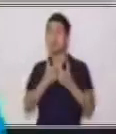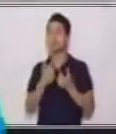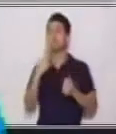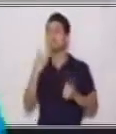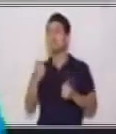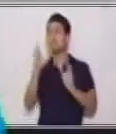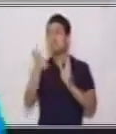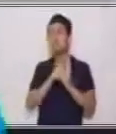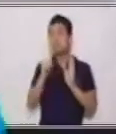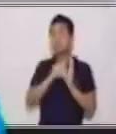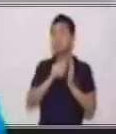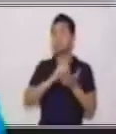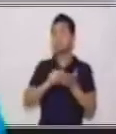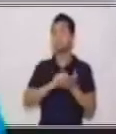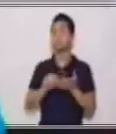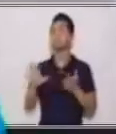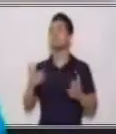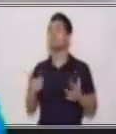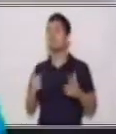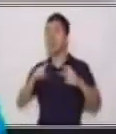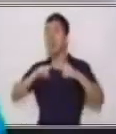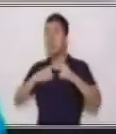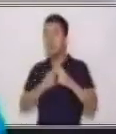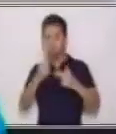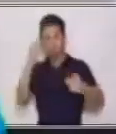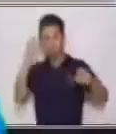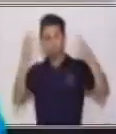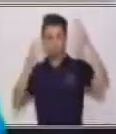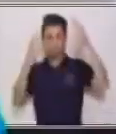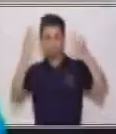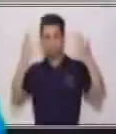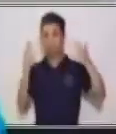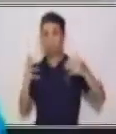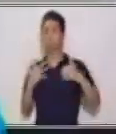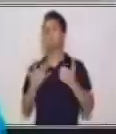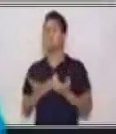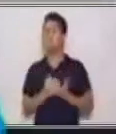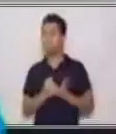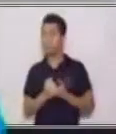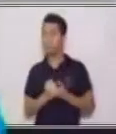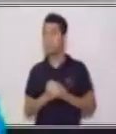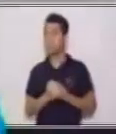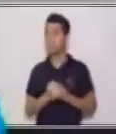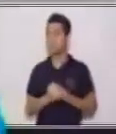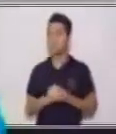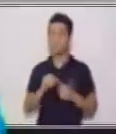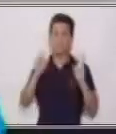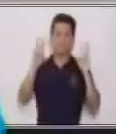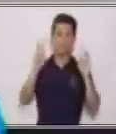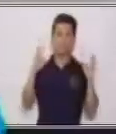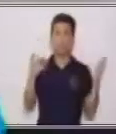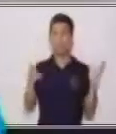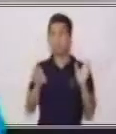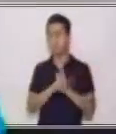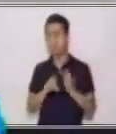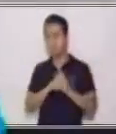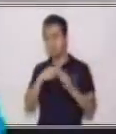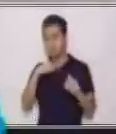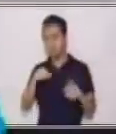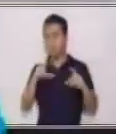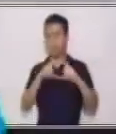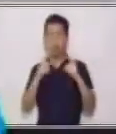notas, empieza la activación de presaberes, teniendo en cuenta que es de aquel tema. Si es cuando estabas en